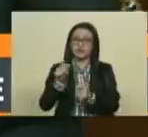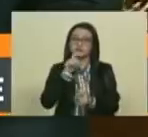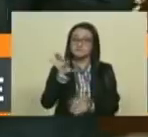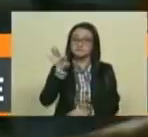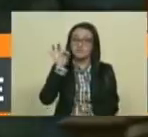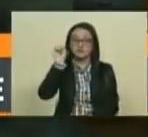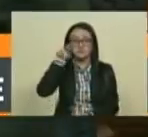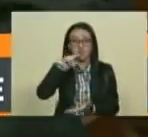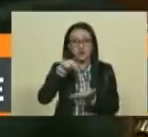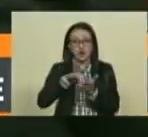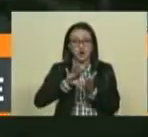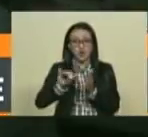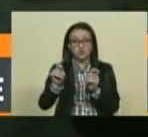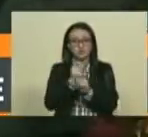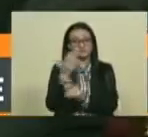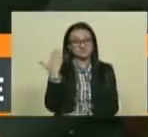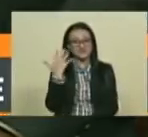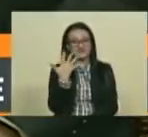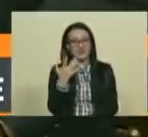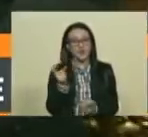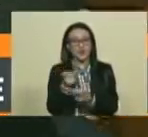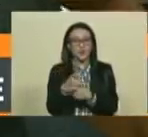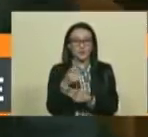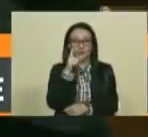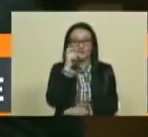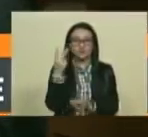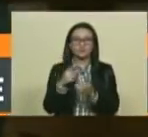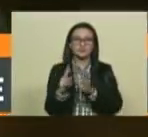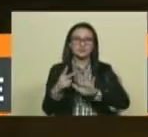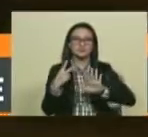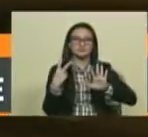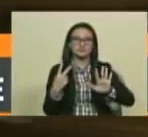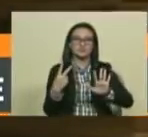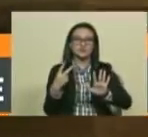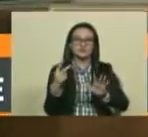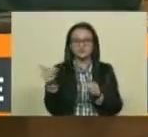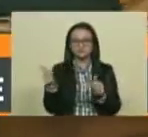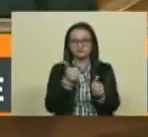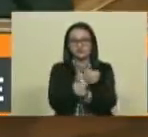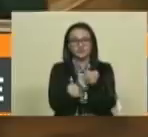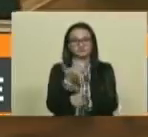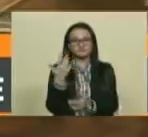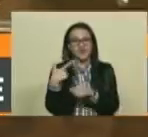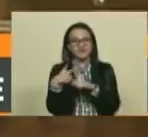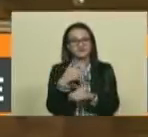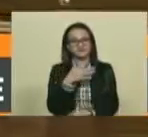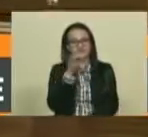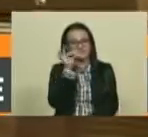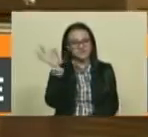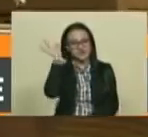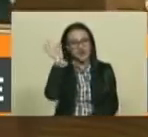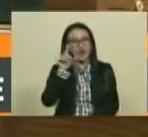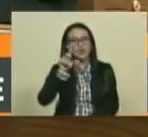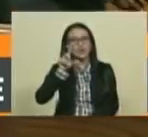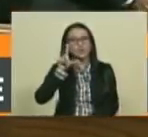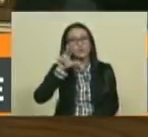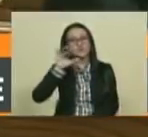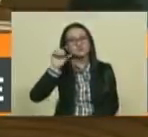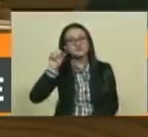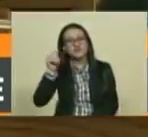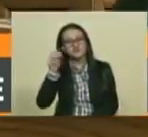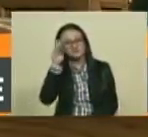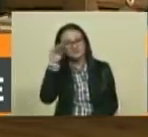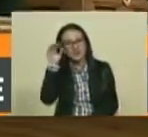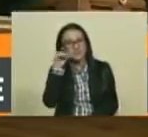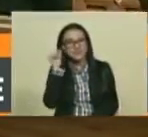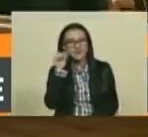Nacional Constituyente el pasado 5 de agosto de 2017 en sustitución a la ex fiscal Luisa Ortega Díaz. Se comprometió a trabajar contra